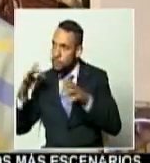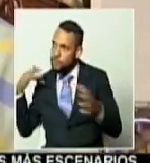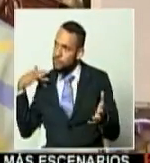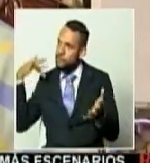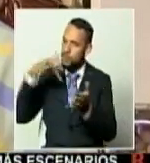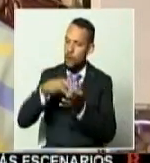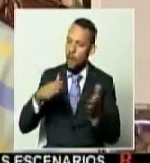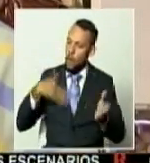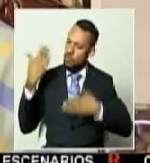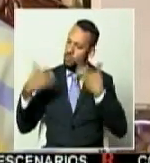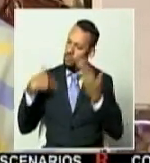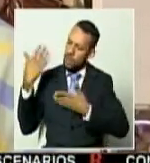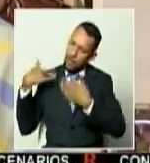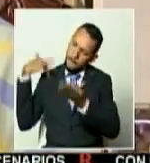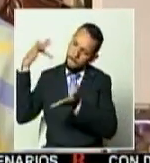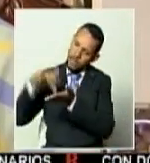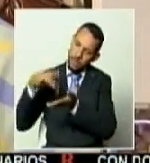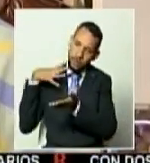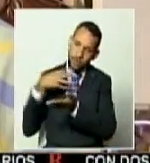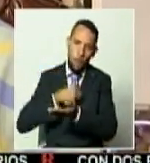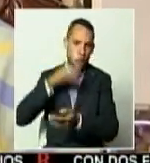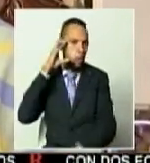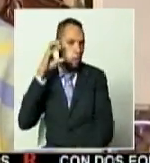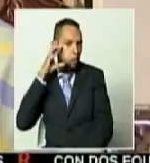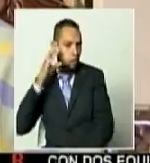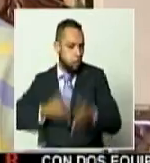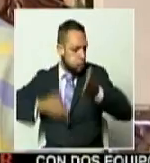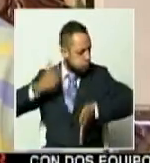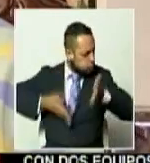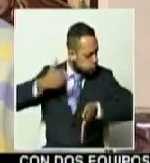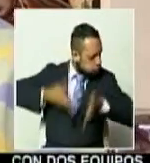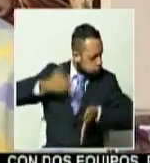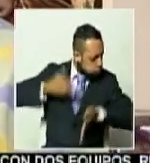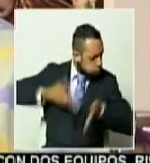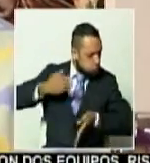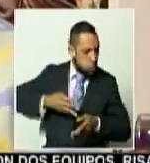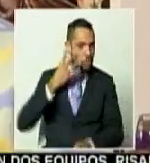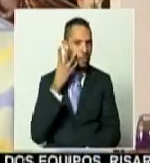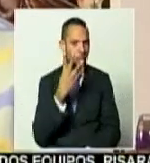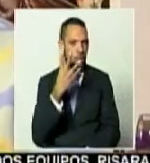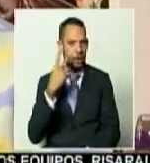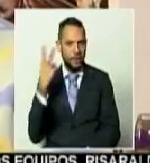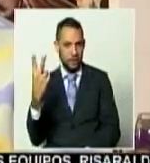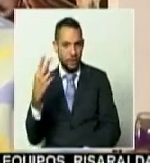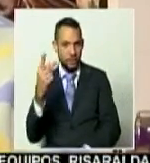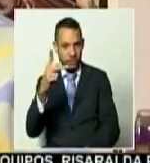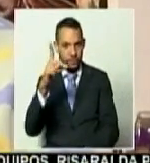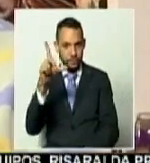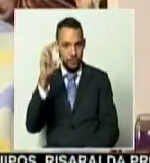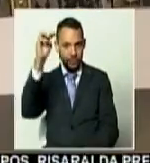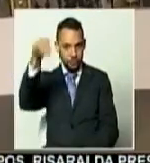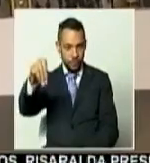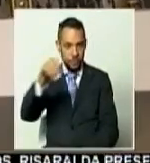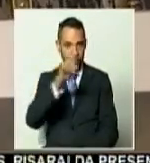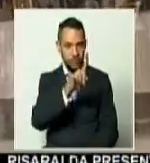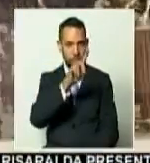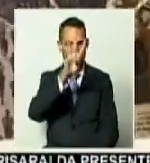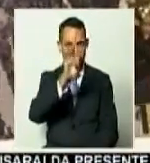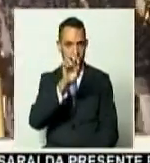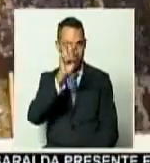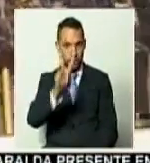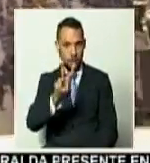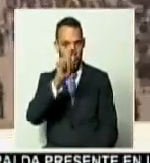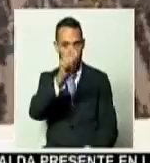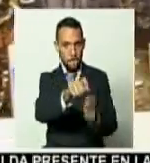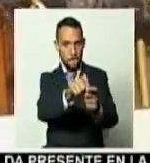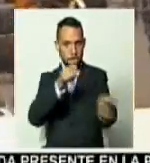Supremamente bien, pude correr los 42 kilómetros y 195 metros. Pero este título